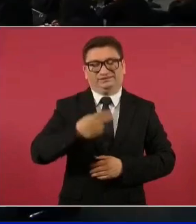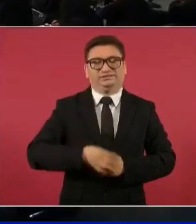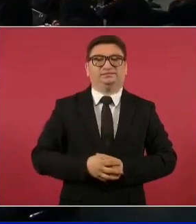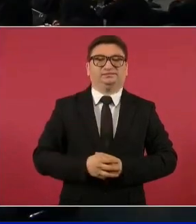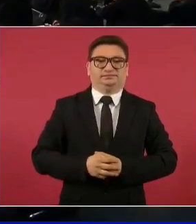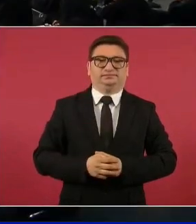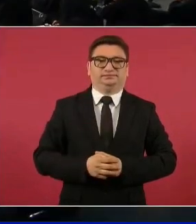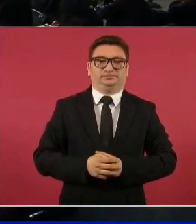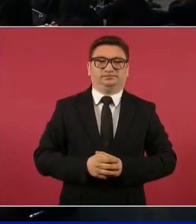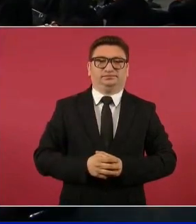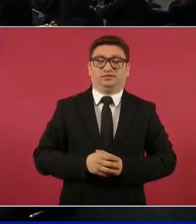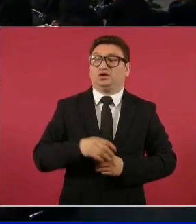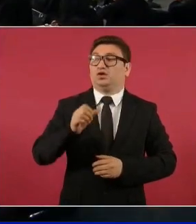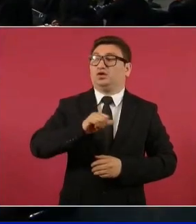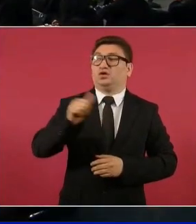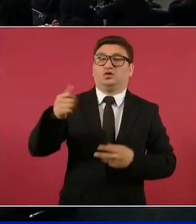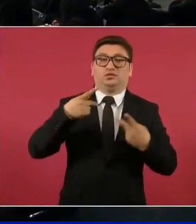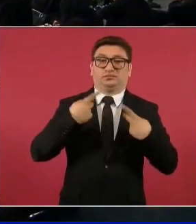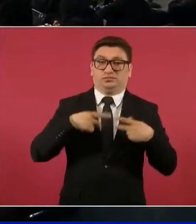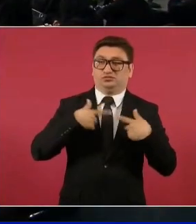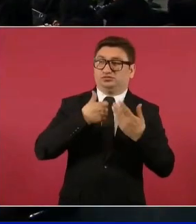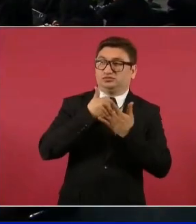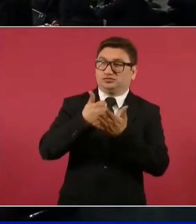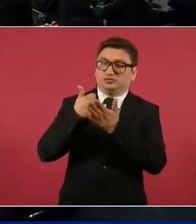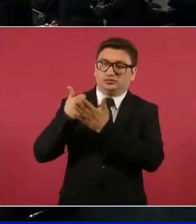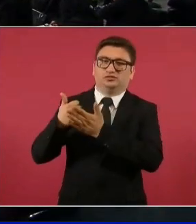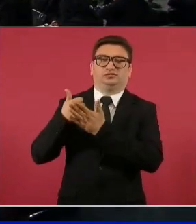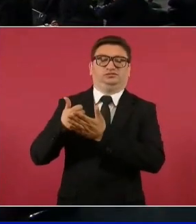en los demás, en el prójimo,